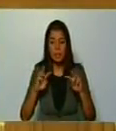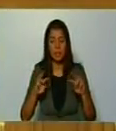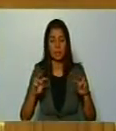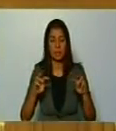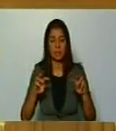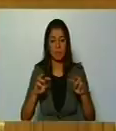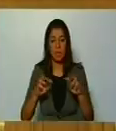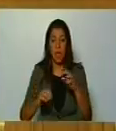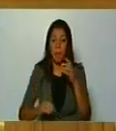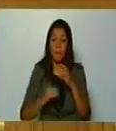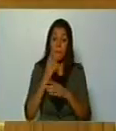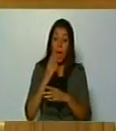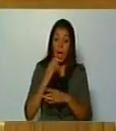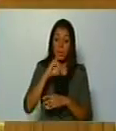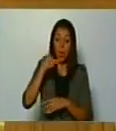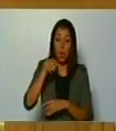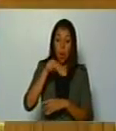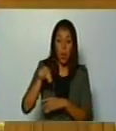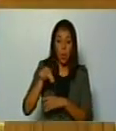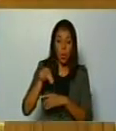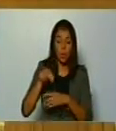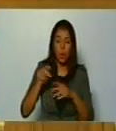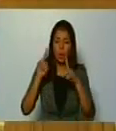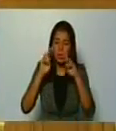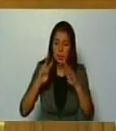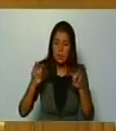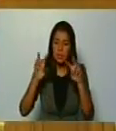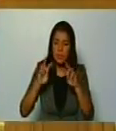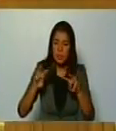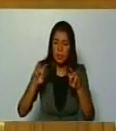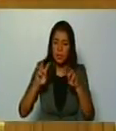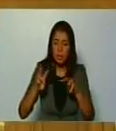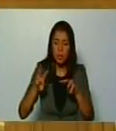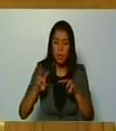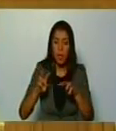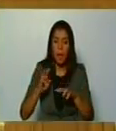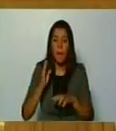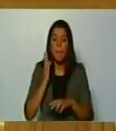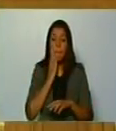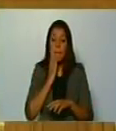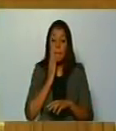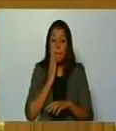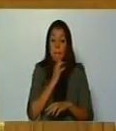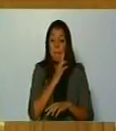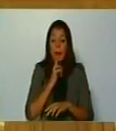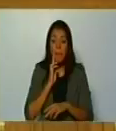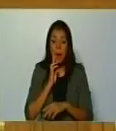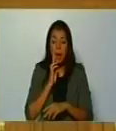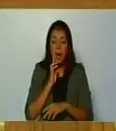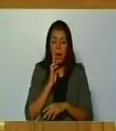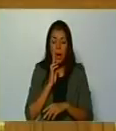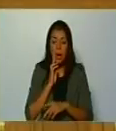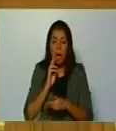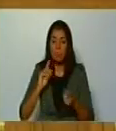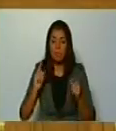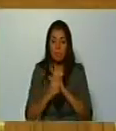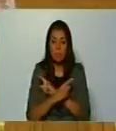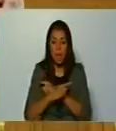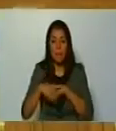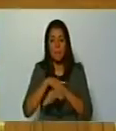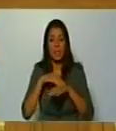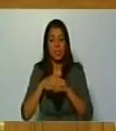en mayo, en junio, y luego, vean ustedes, la misma madre, cuando cambia de gestión el Ministerio